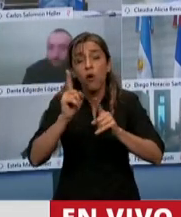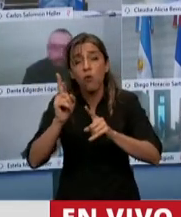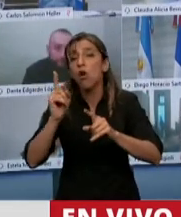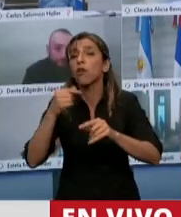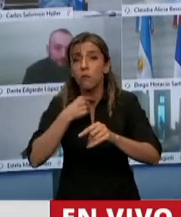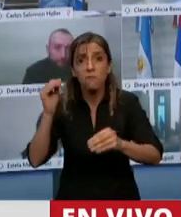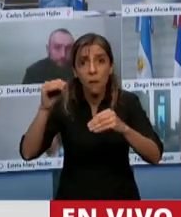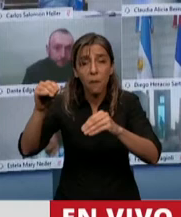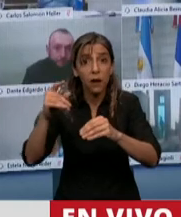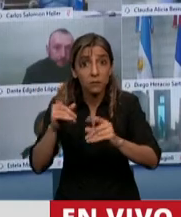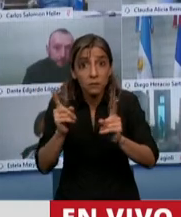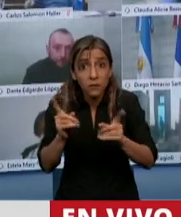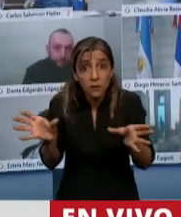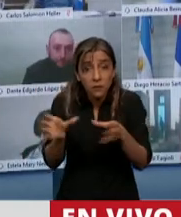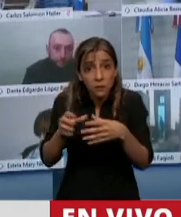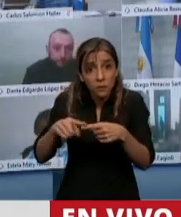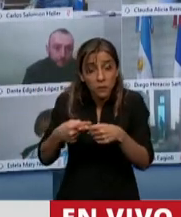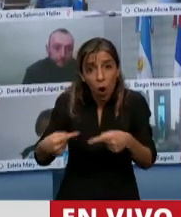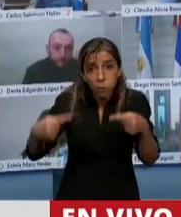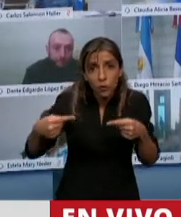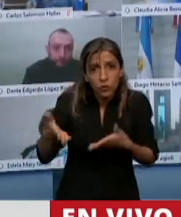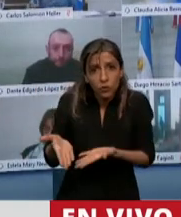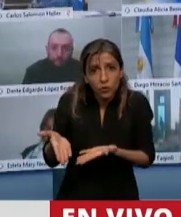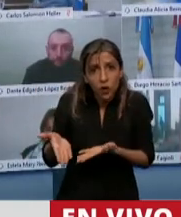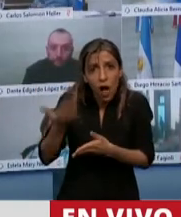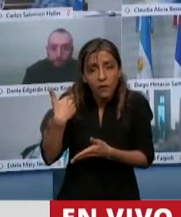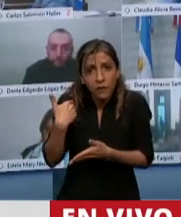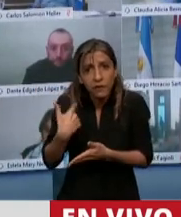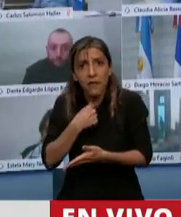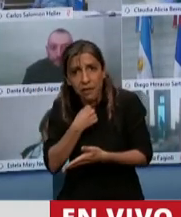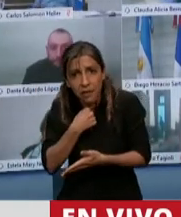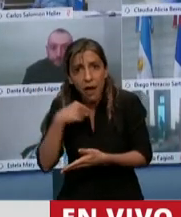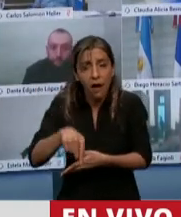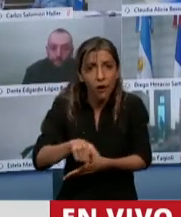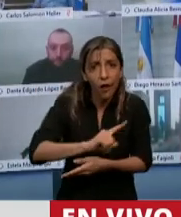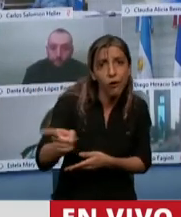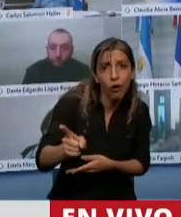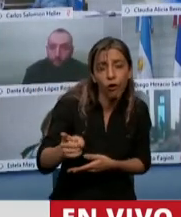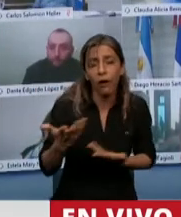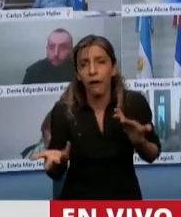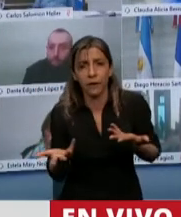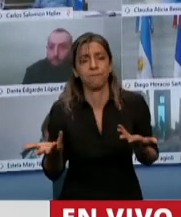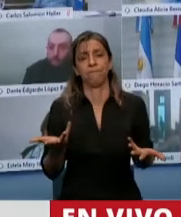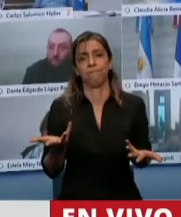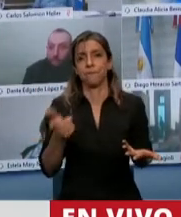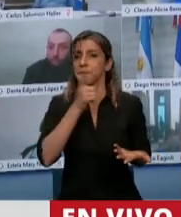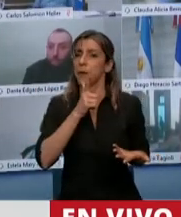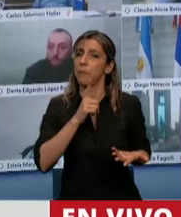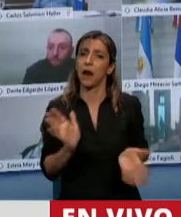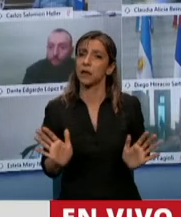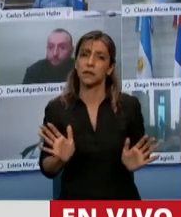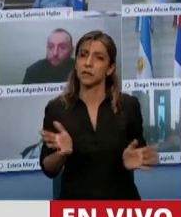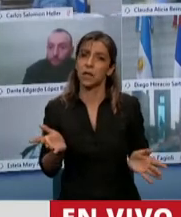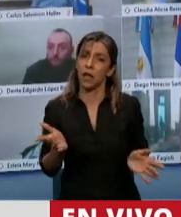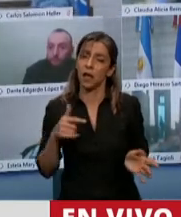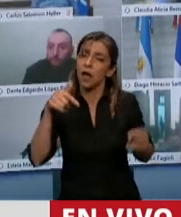los diputados opositores. Así que, presidente, yo creo que tenemos, y vuelvo al arranque, una sesión